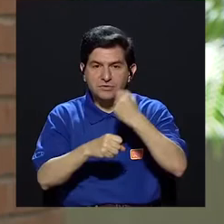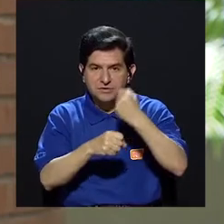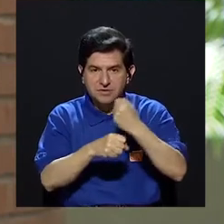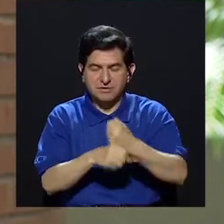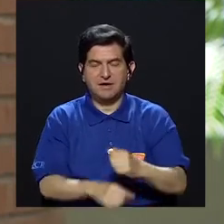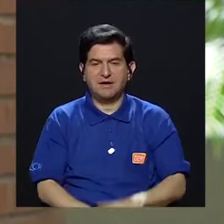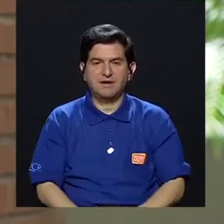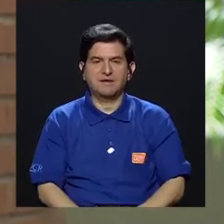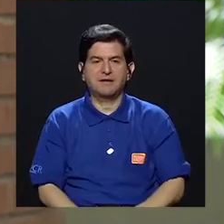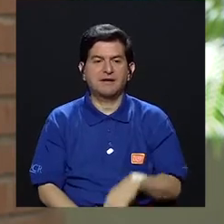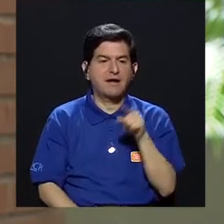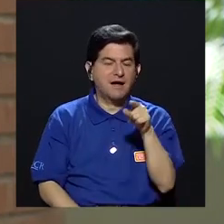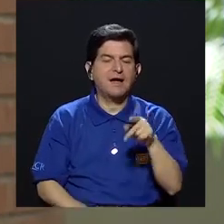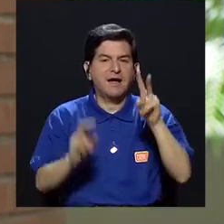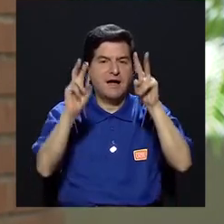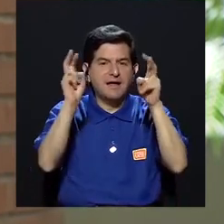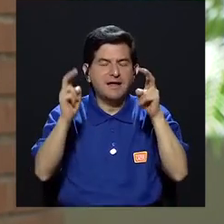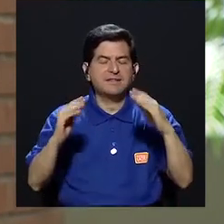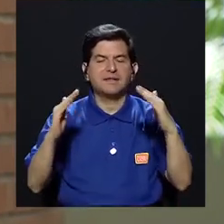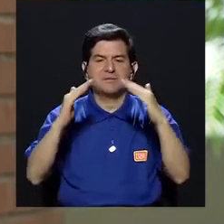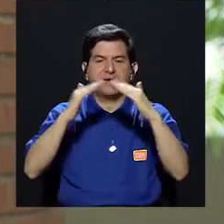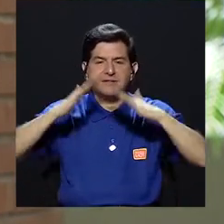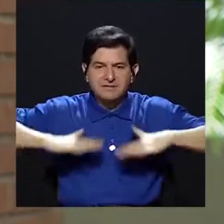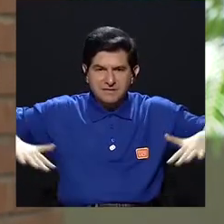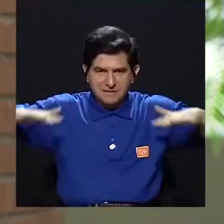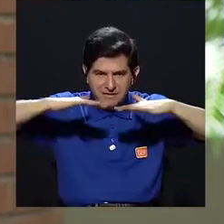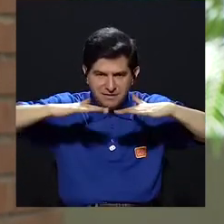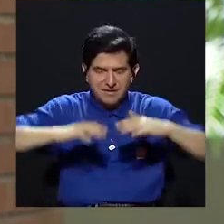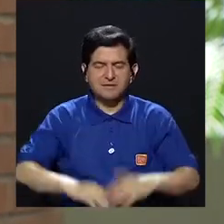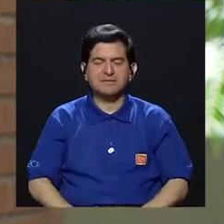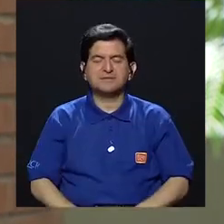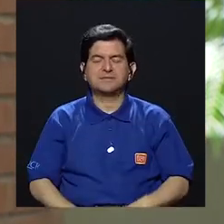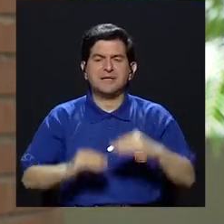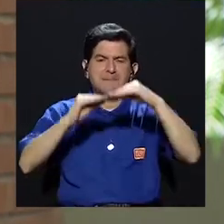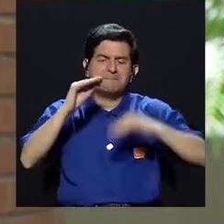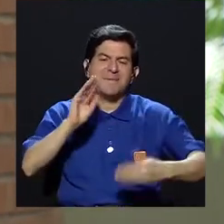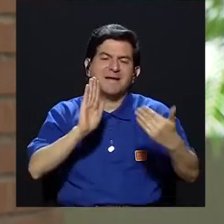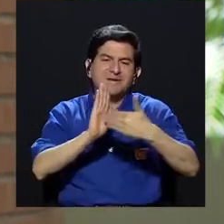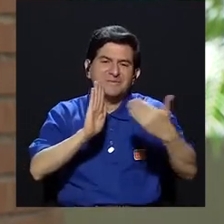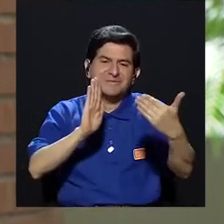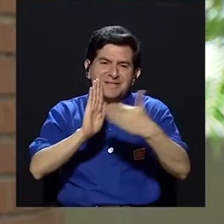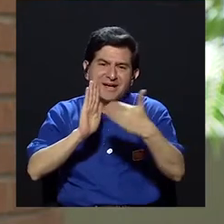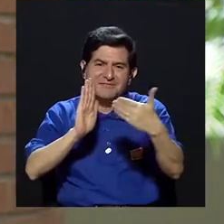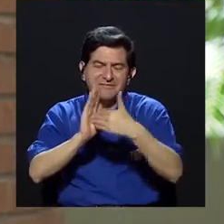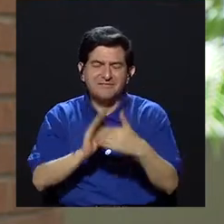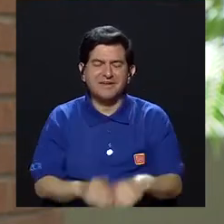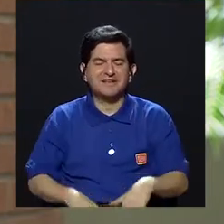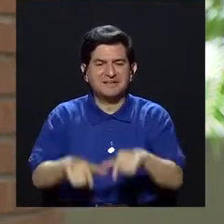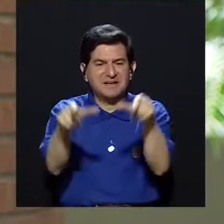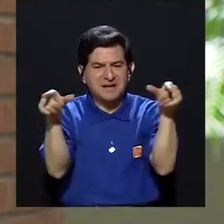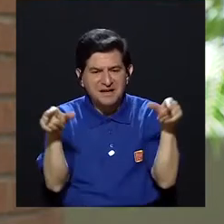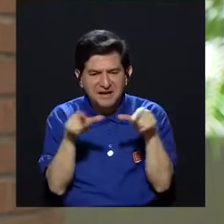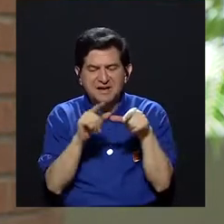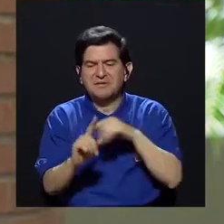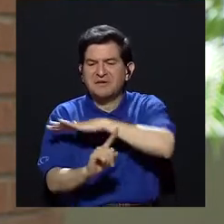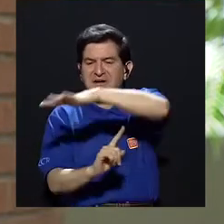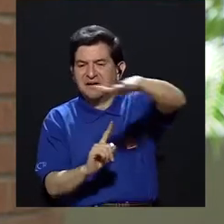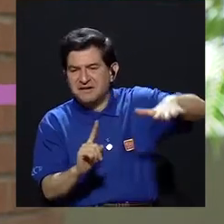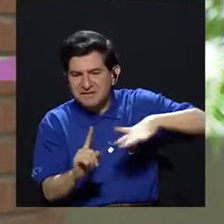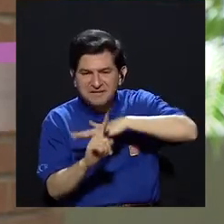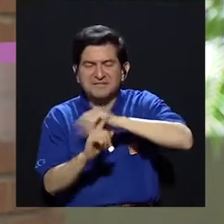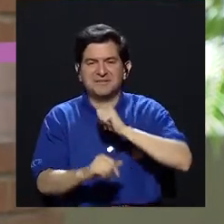tratando de que de entrarle al tema de vivienda ambiental para tener menos afectaciones en el terreno, en el